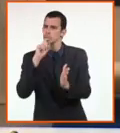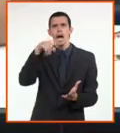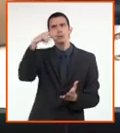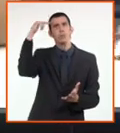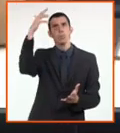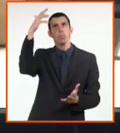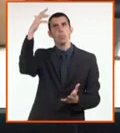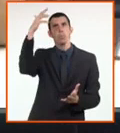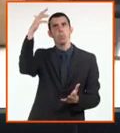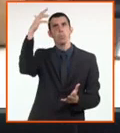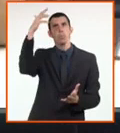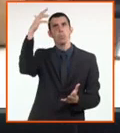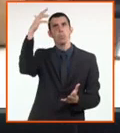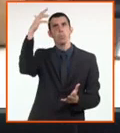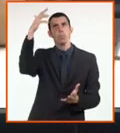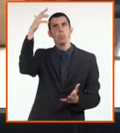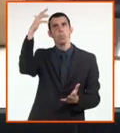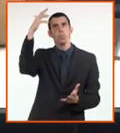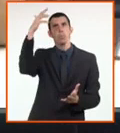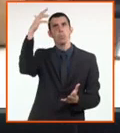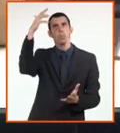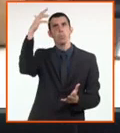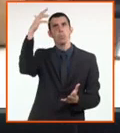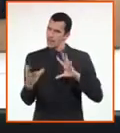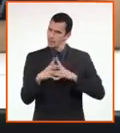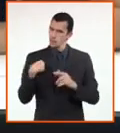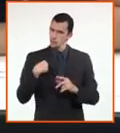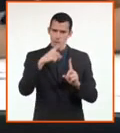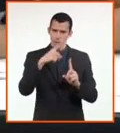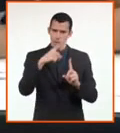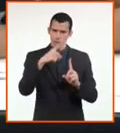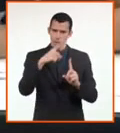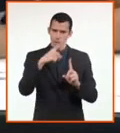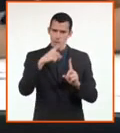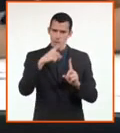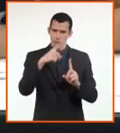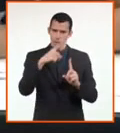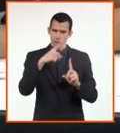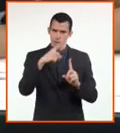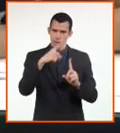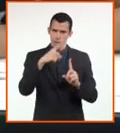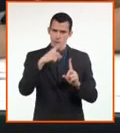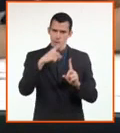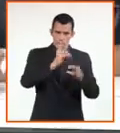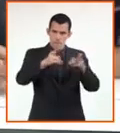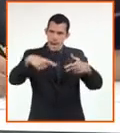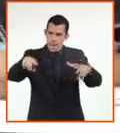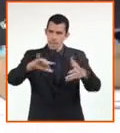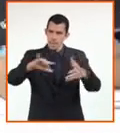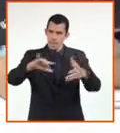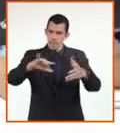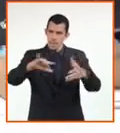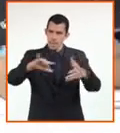si se cumple, si realmente lo enfocamos bien y trabajamos en base a eso, puede dar muy buenos resultados. Estar en la FEU me